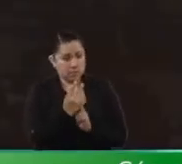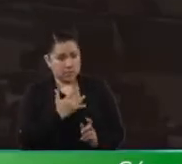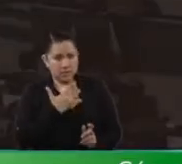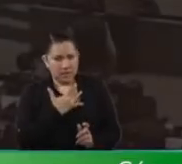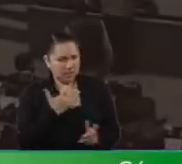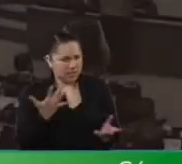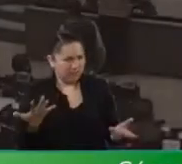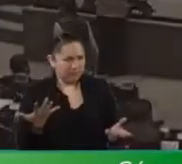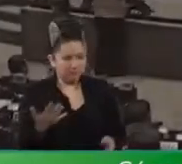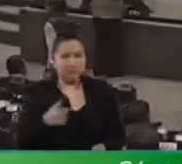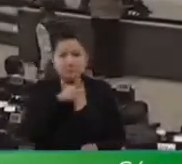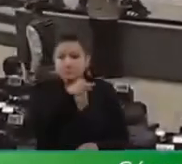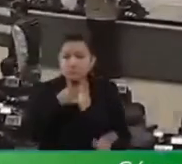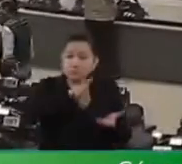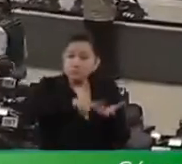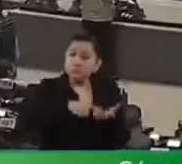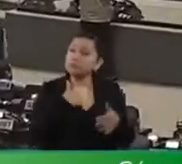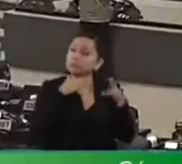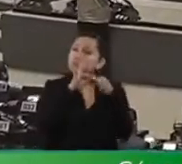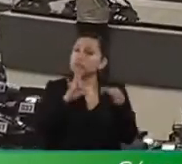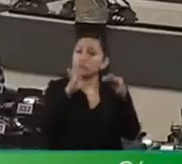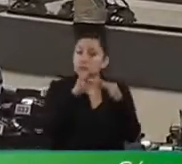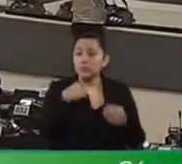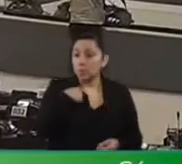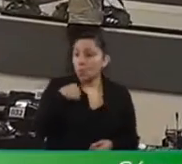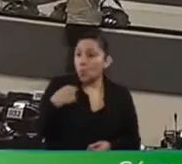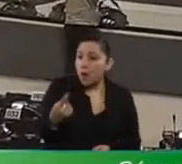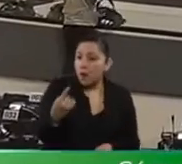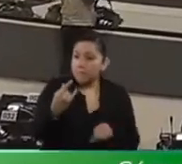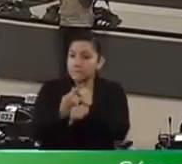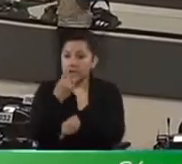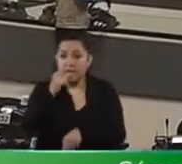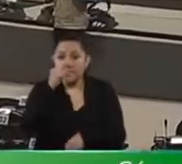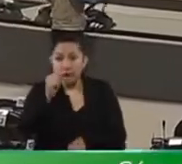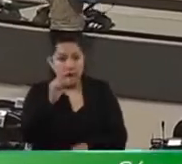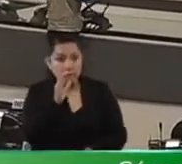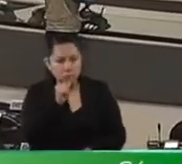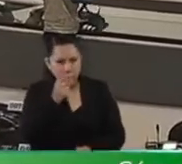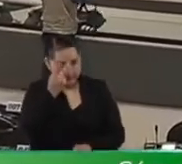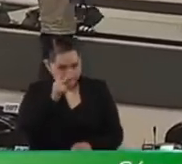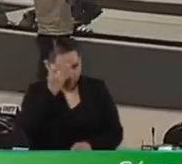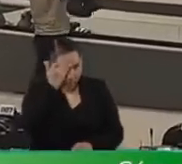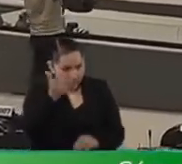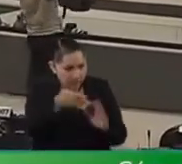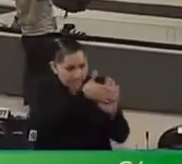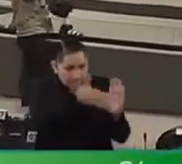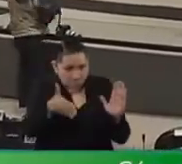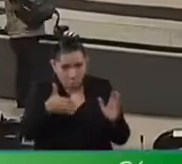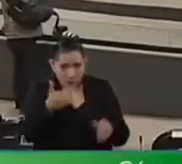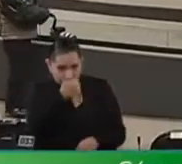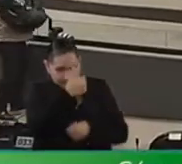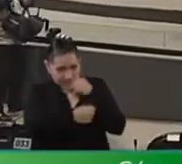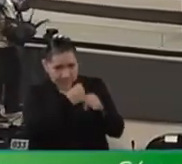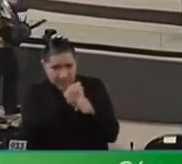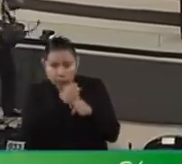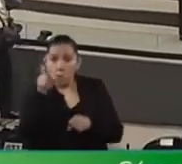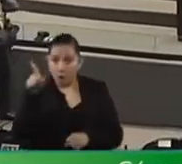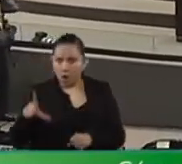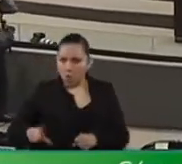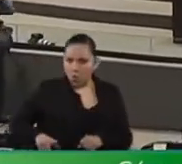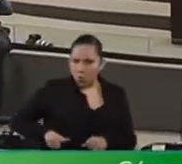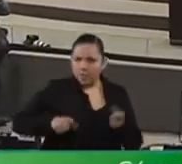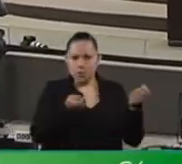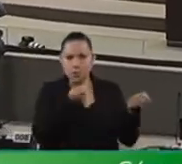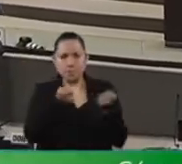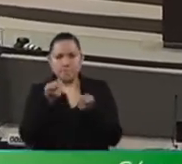cuentas y acceso a la información ha caracterizado la política interior de su sexenio, cuando prometió tener el gobierno